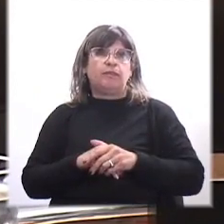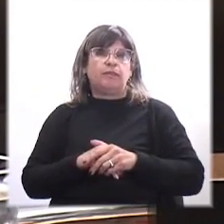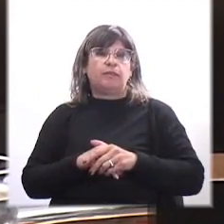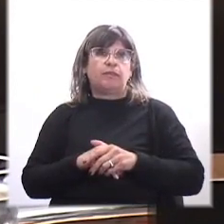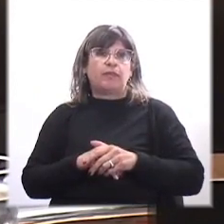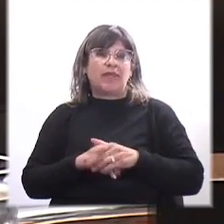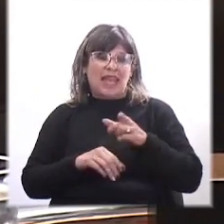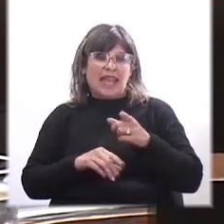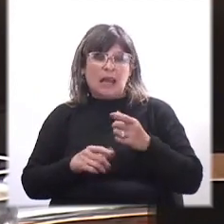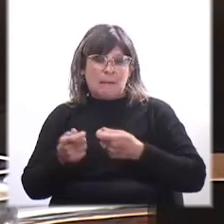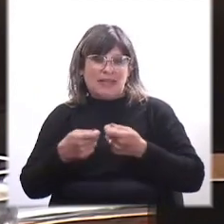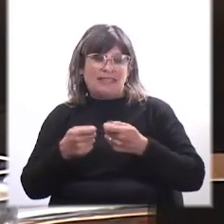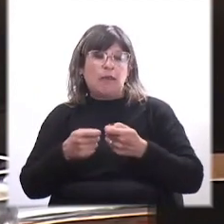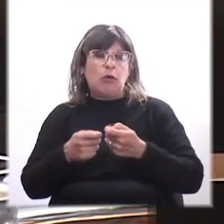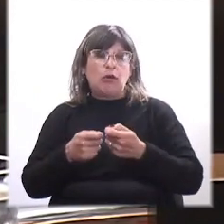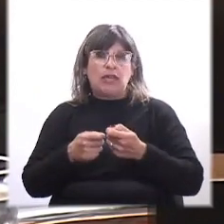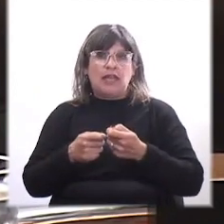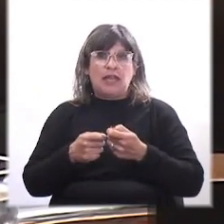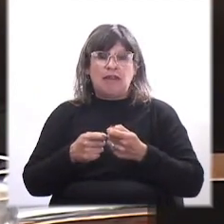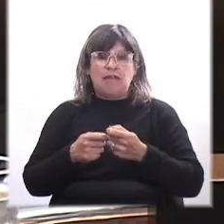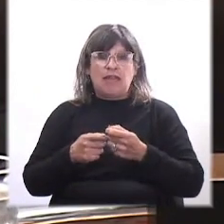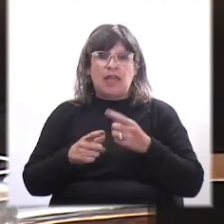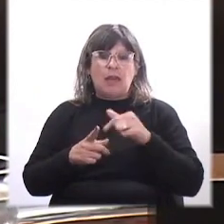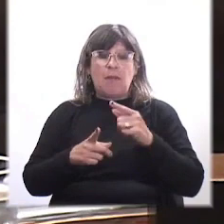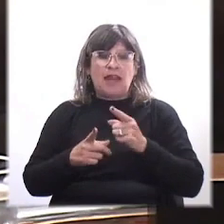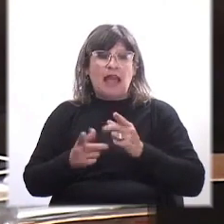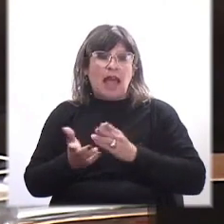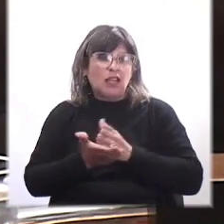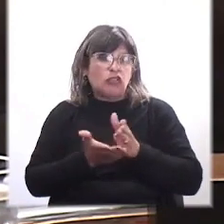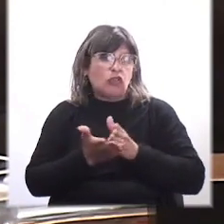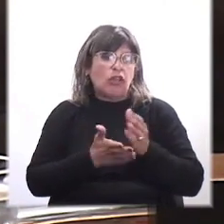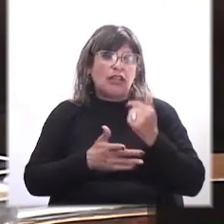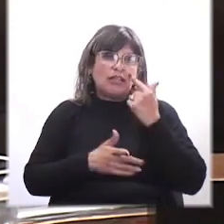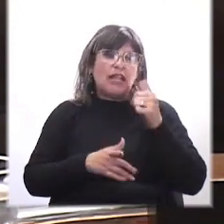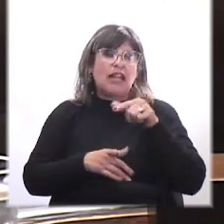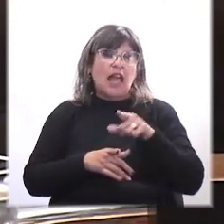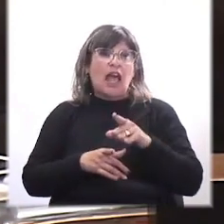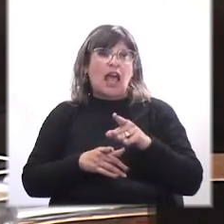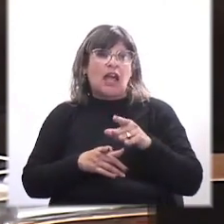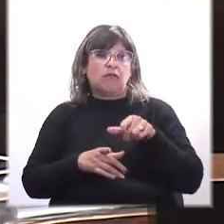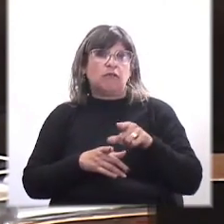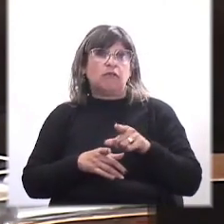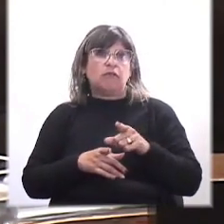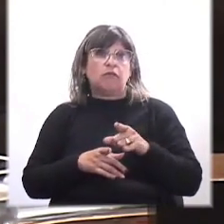ese préstamo que había tenido como fiadores solidarios a sus entes accionistas.